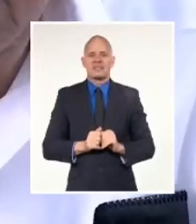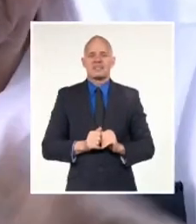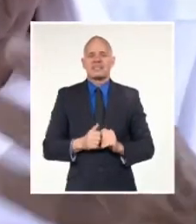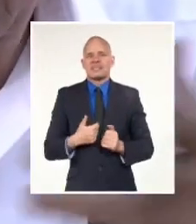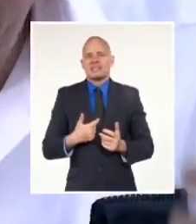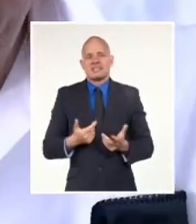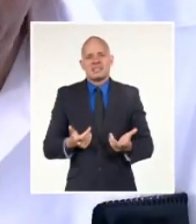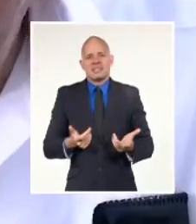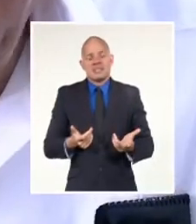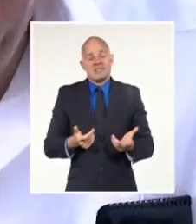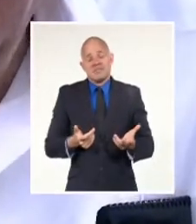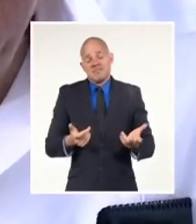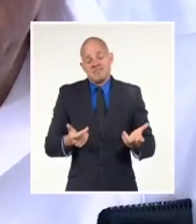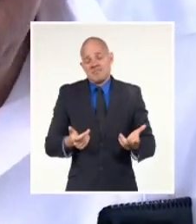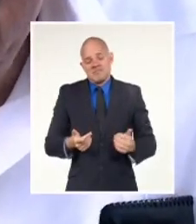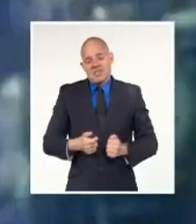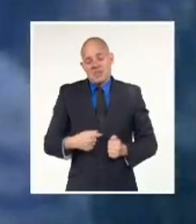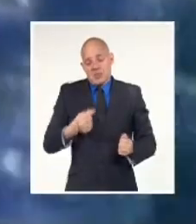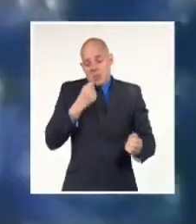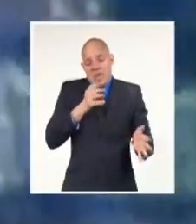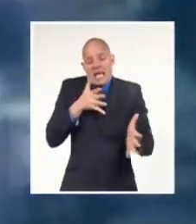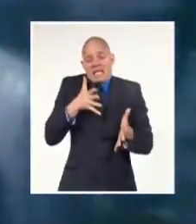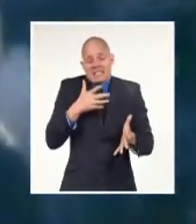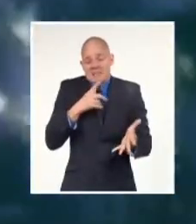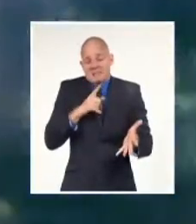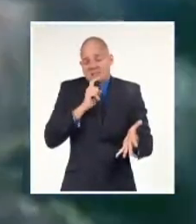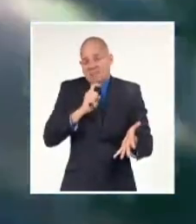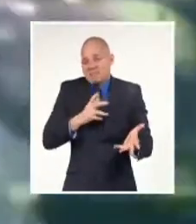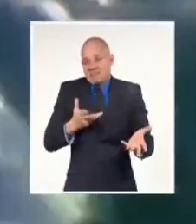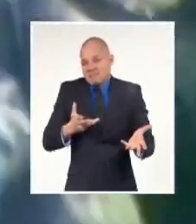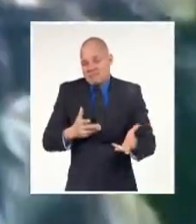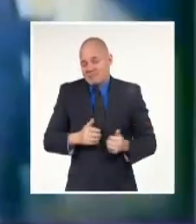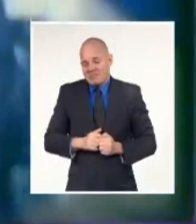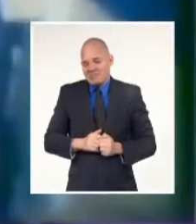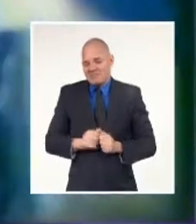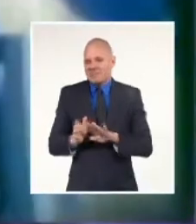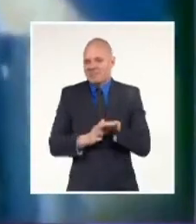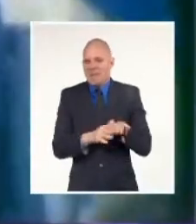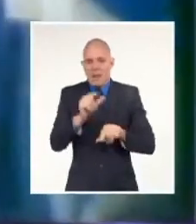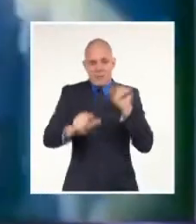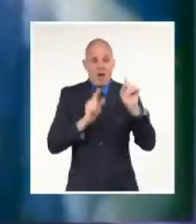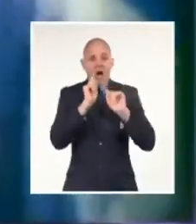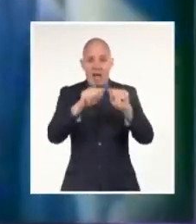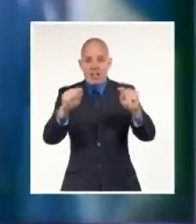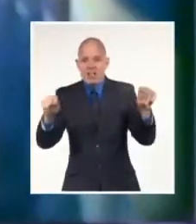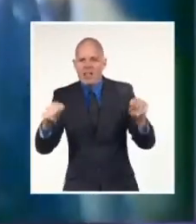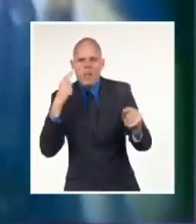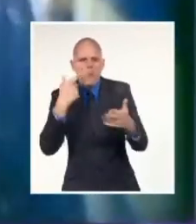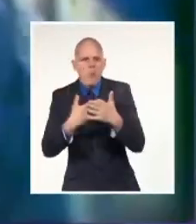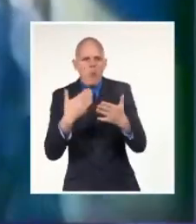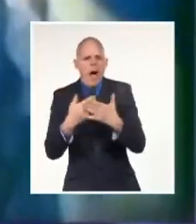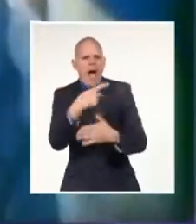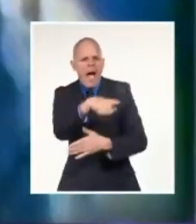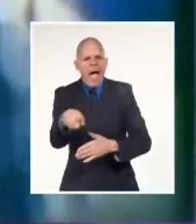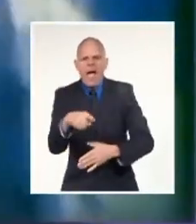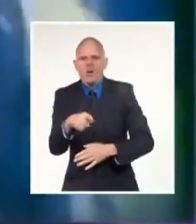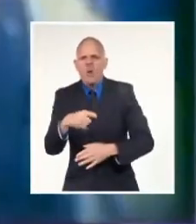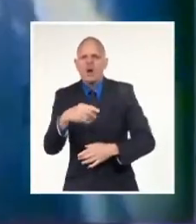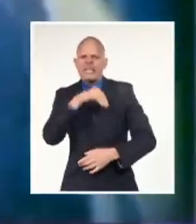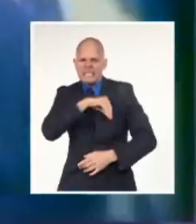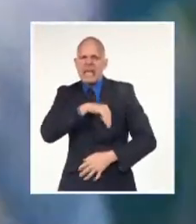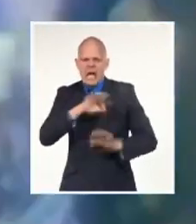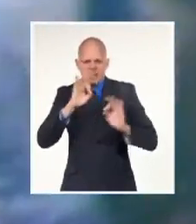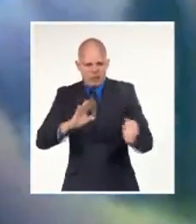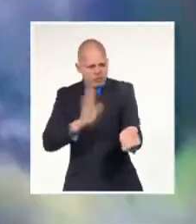bueno, hay emociones que no se pueden explicar. Y los que estaban allí estaban demostrando que eran puertorriqueños completos, que no se les